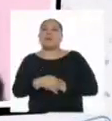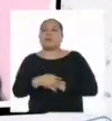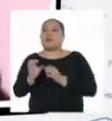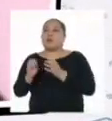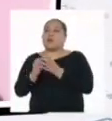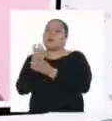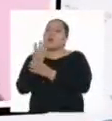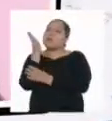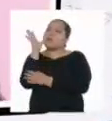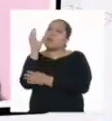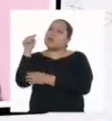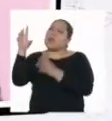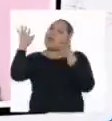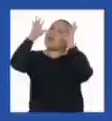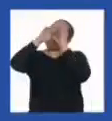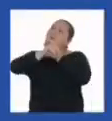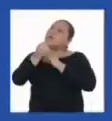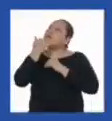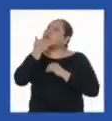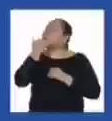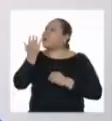noches? Gracias.